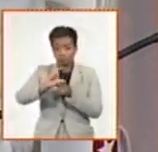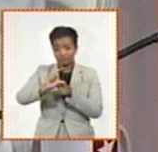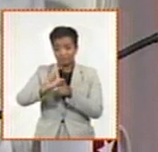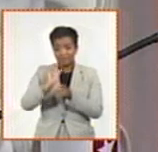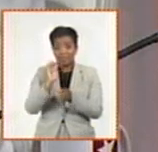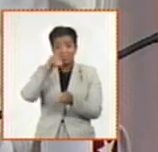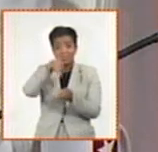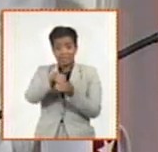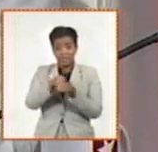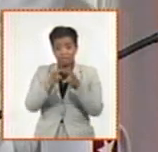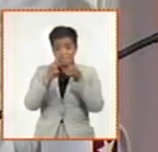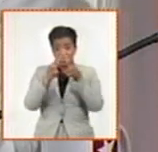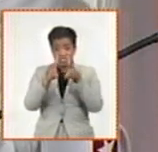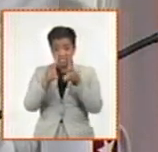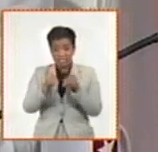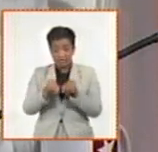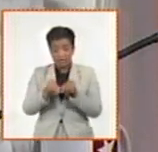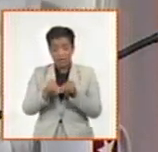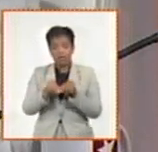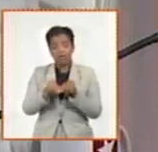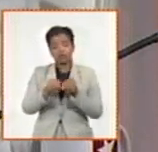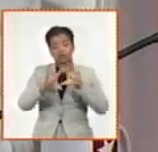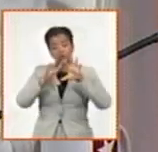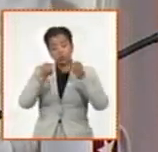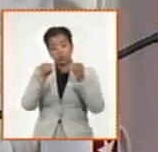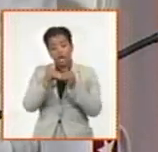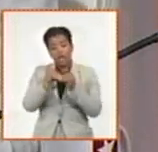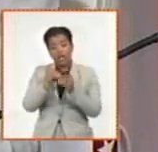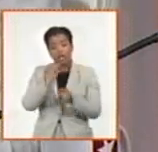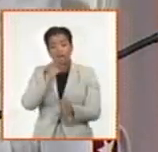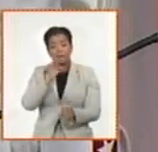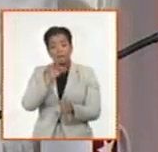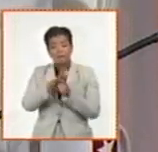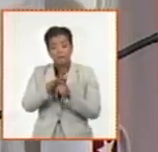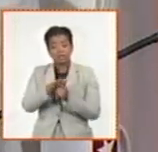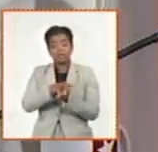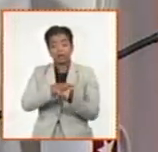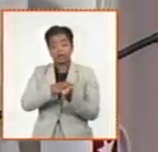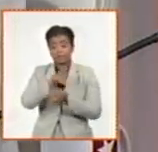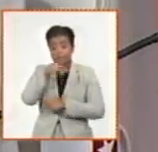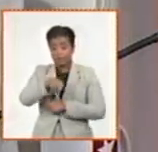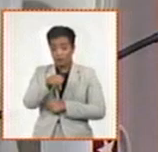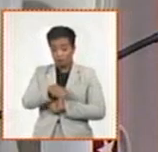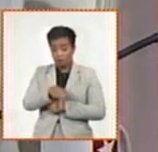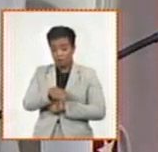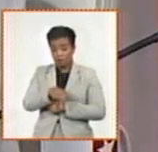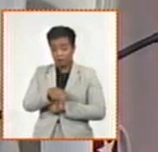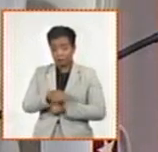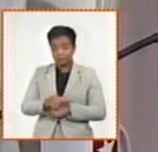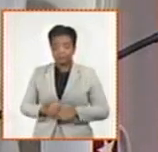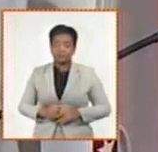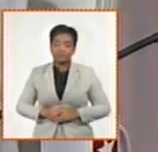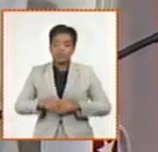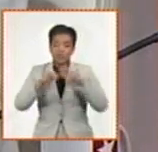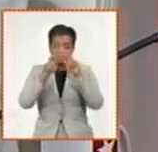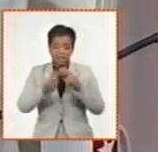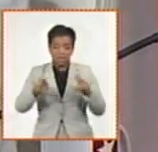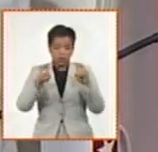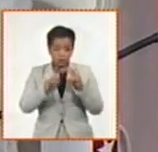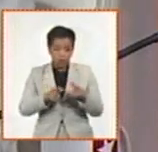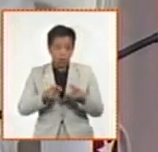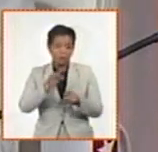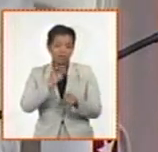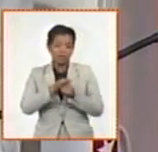dentro de ellas categorizadas unas iniciando el camino agroecológico, otras en transformación